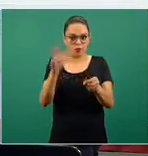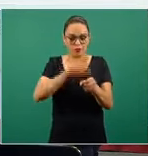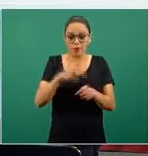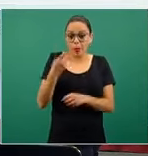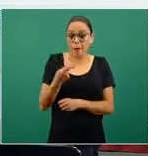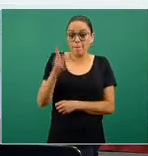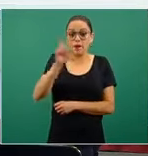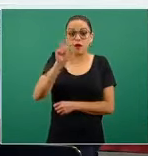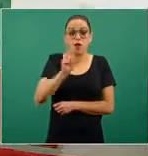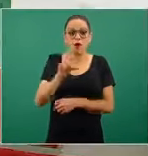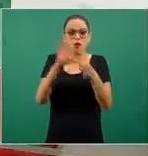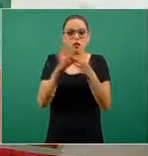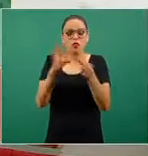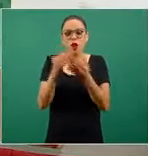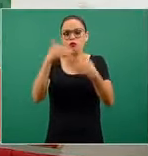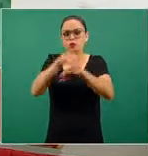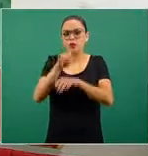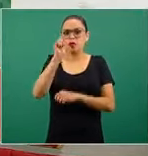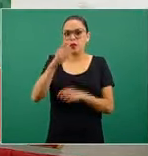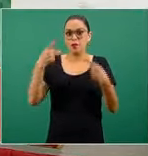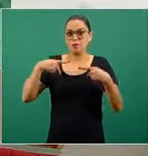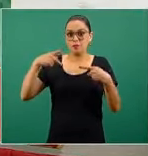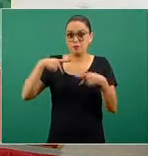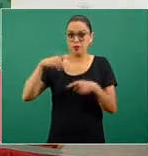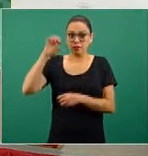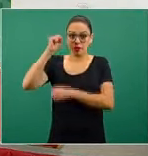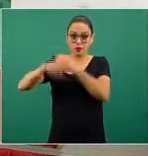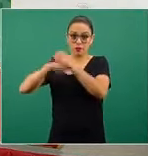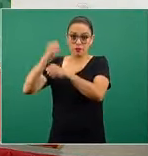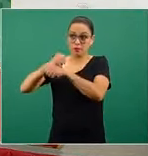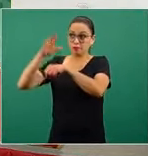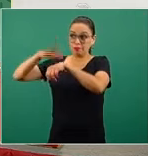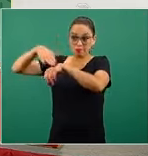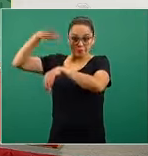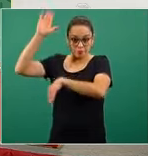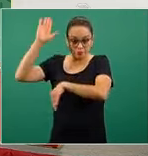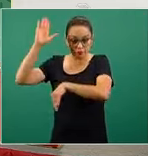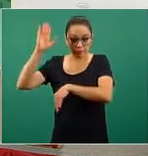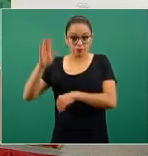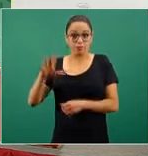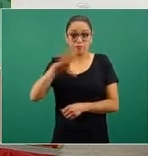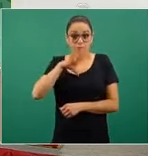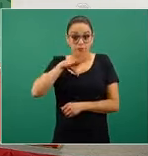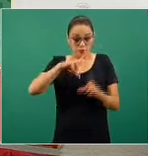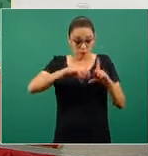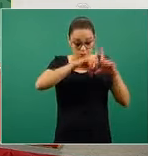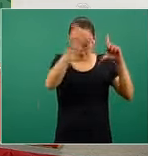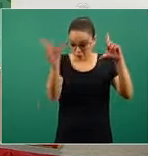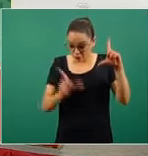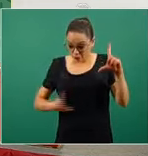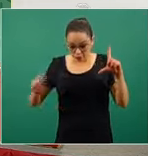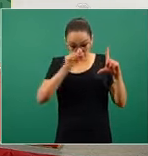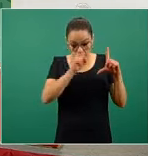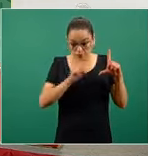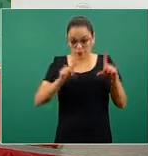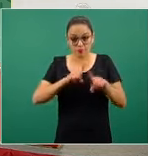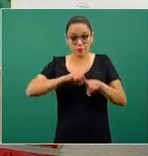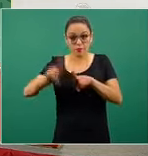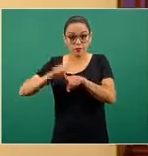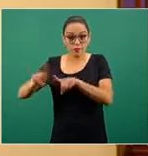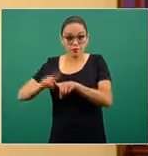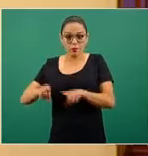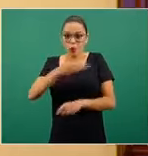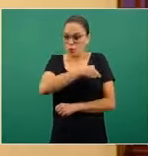adultos mayores de 60 años y más, los cuales están no solamente dispersos en todo el territorio nacional y en todas las localidades y los